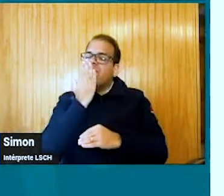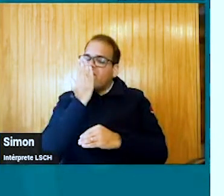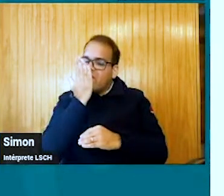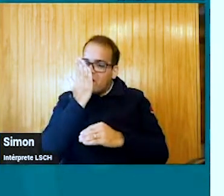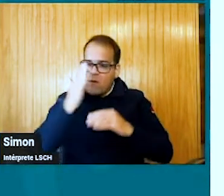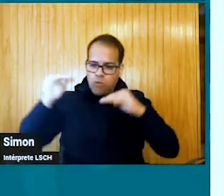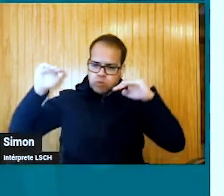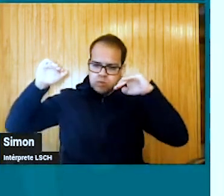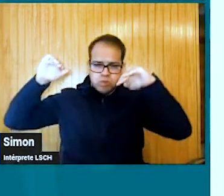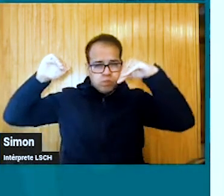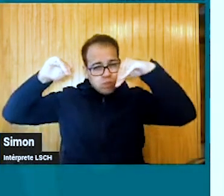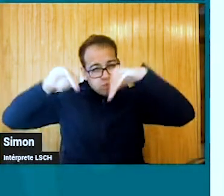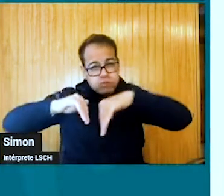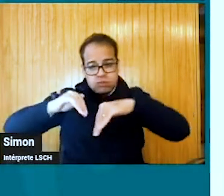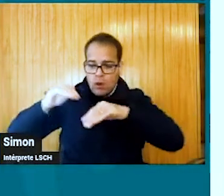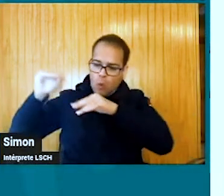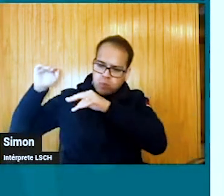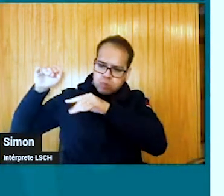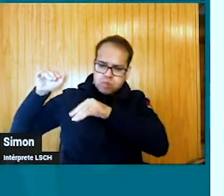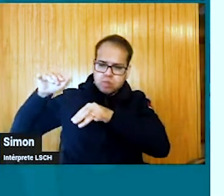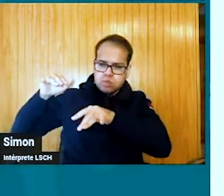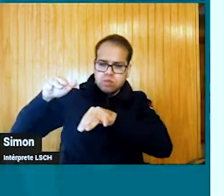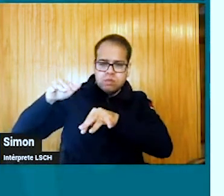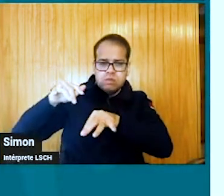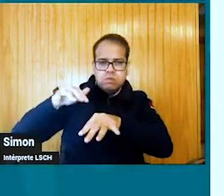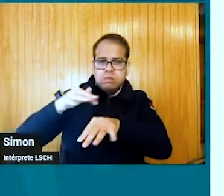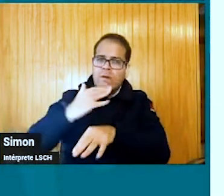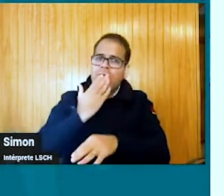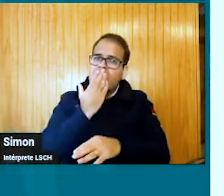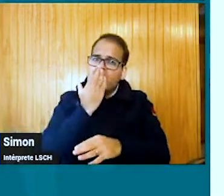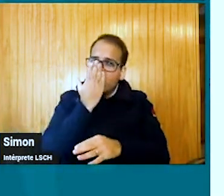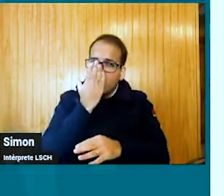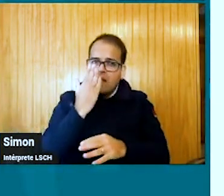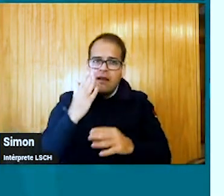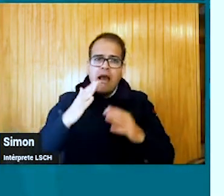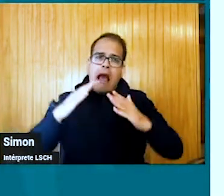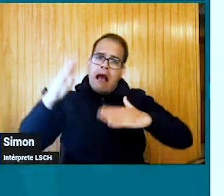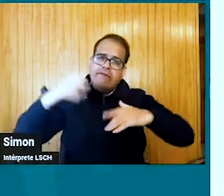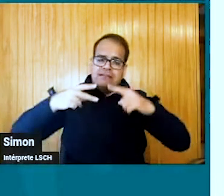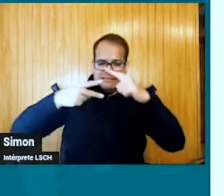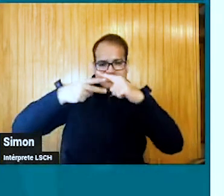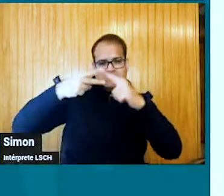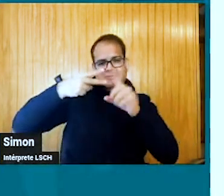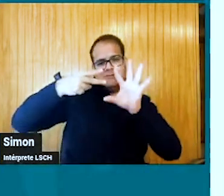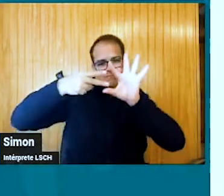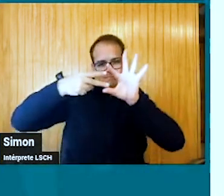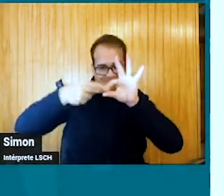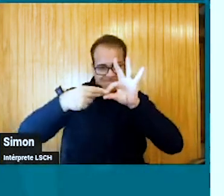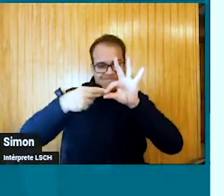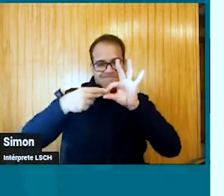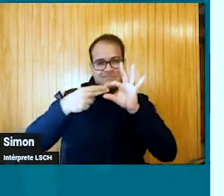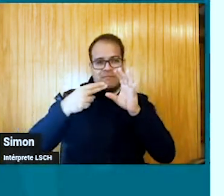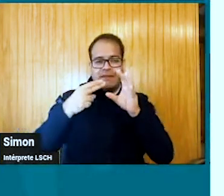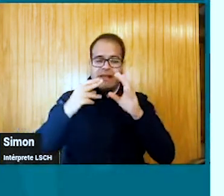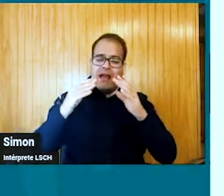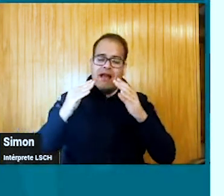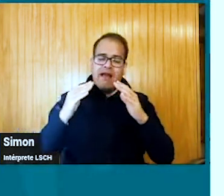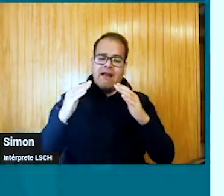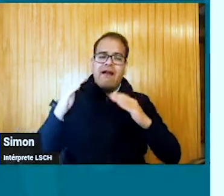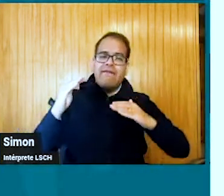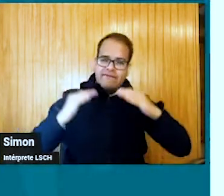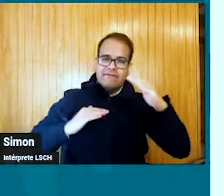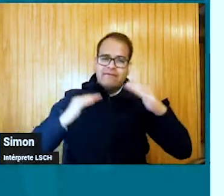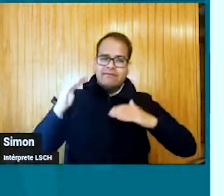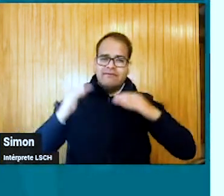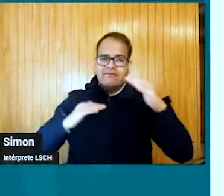heladas al final son polares y radiativas, es la suma de las dos. Y por lo general no existe